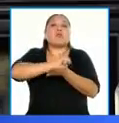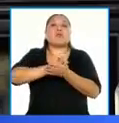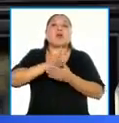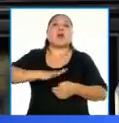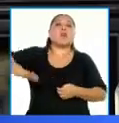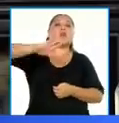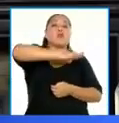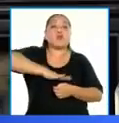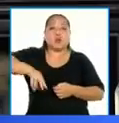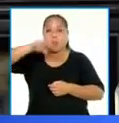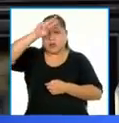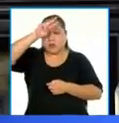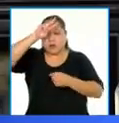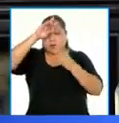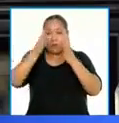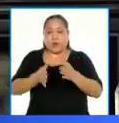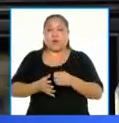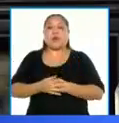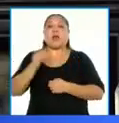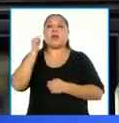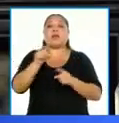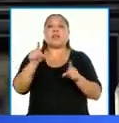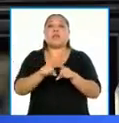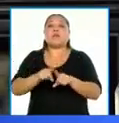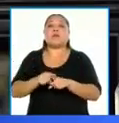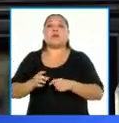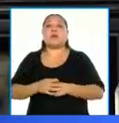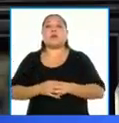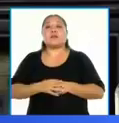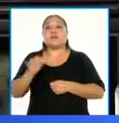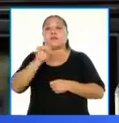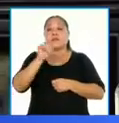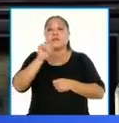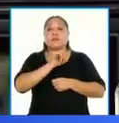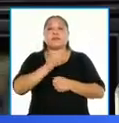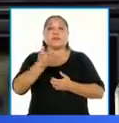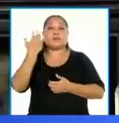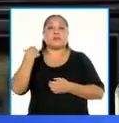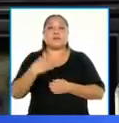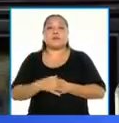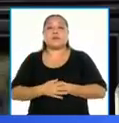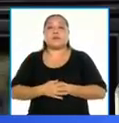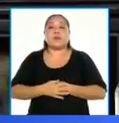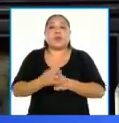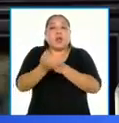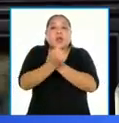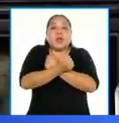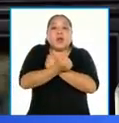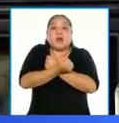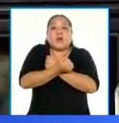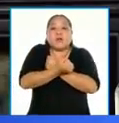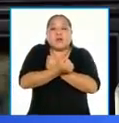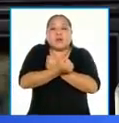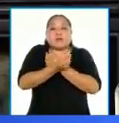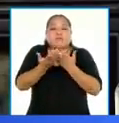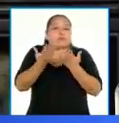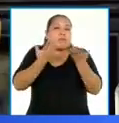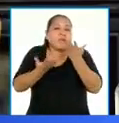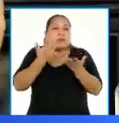toda la población. Aquí también va a funcionar la misma regla que les decía hace un momento, a modo que el